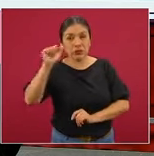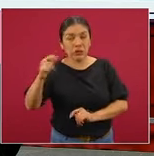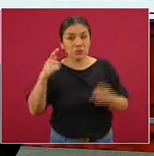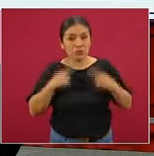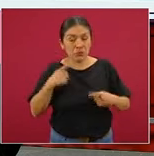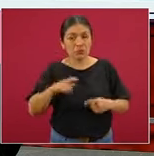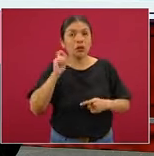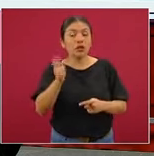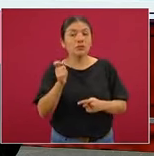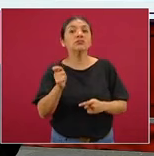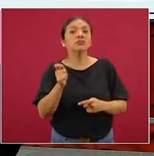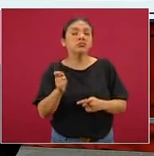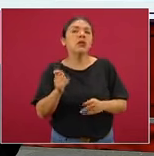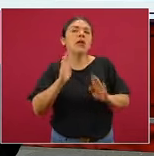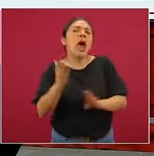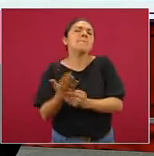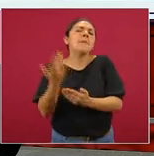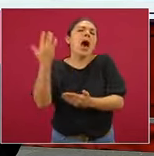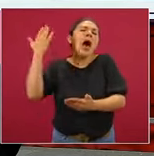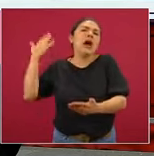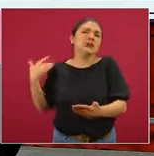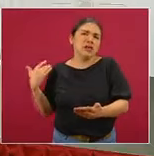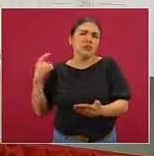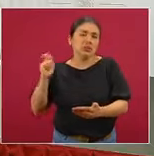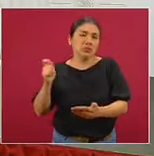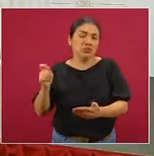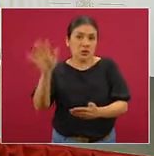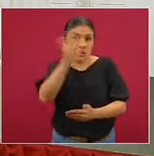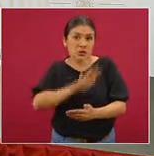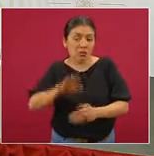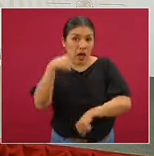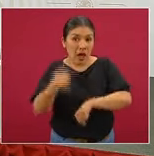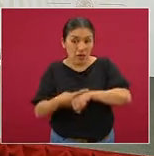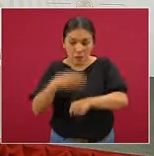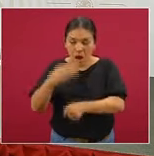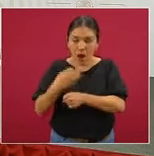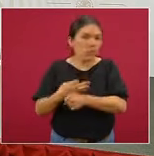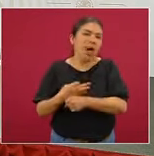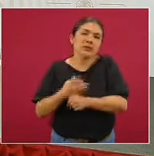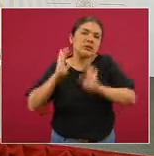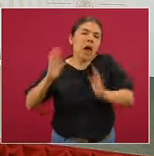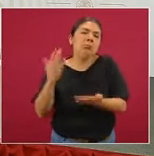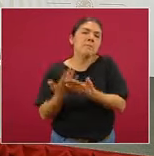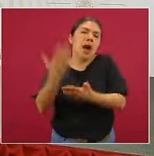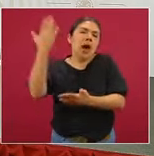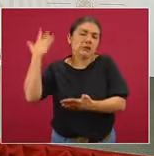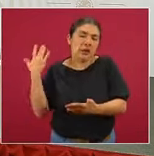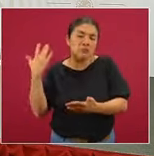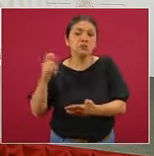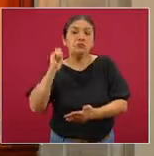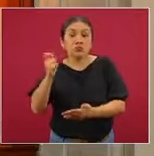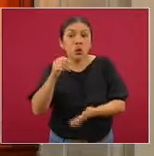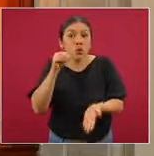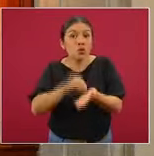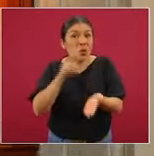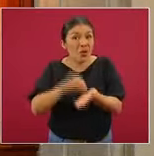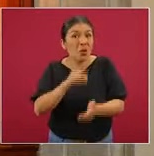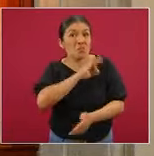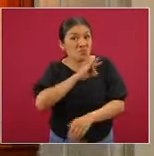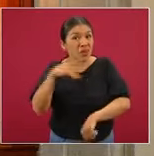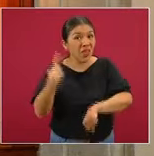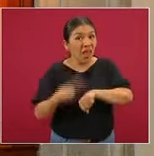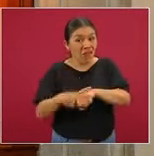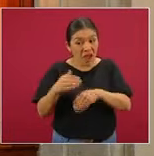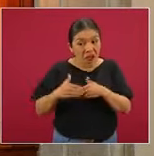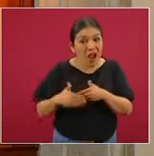916.326 son casos ya pasados, no es que estas personas tengan la enfermedad en este momento. Quienes sí se estiman tienen o podrían tener